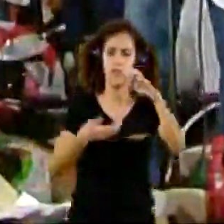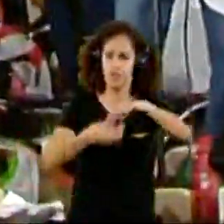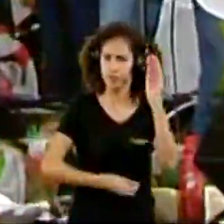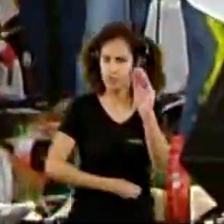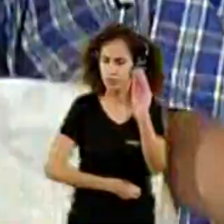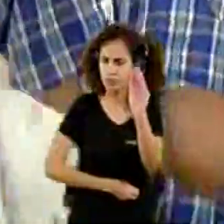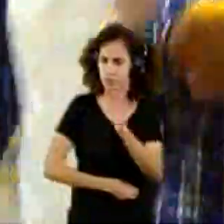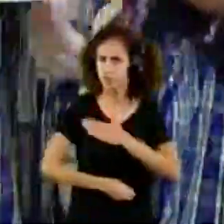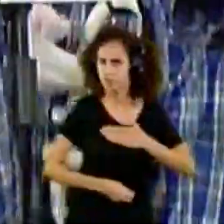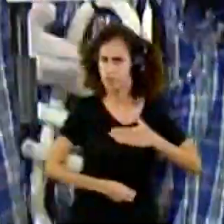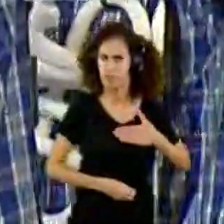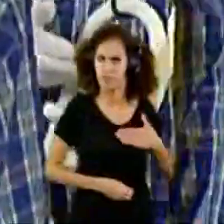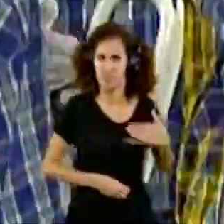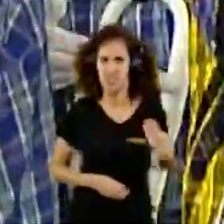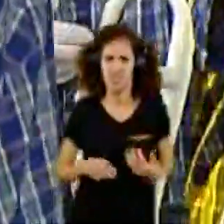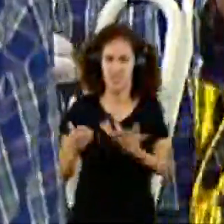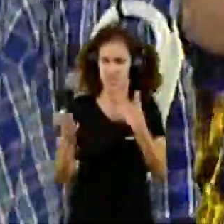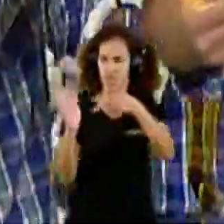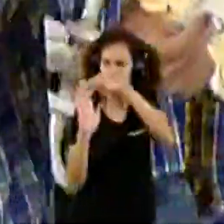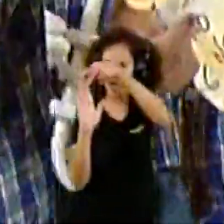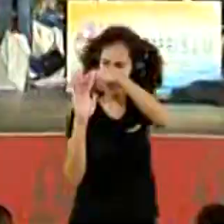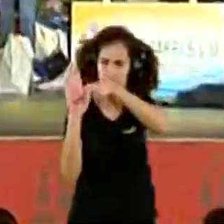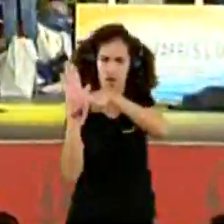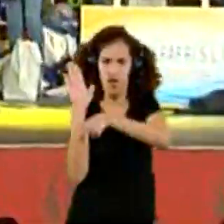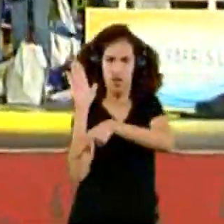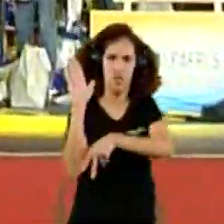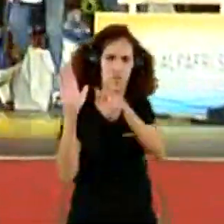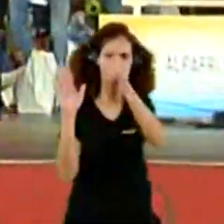preguntarte, ¿para qué existe la pase?